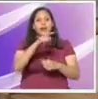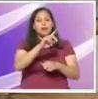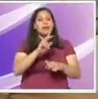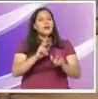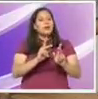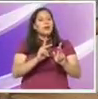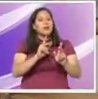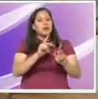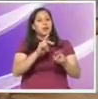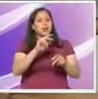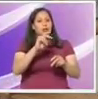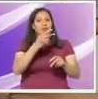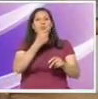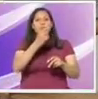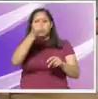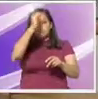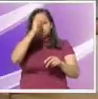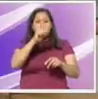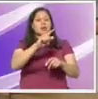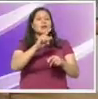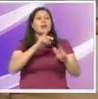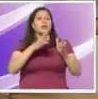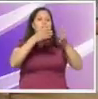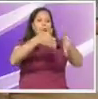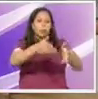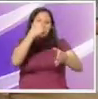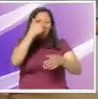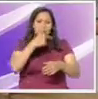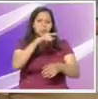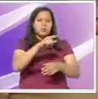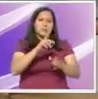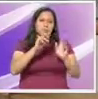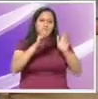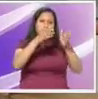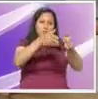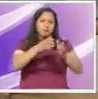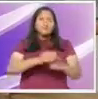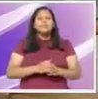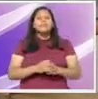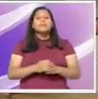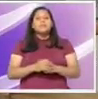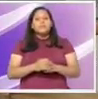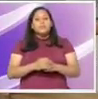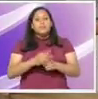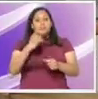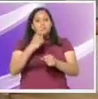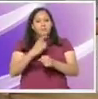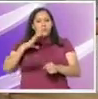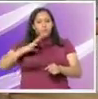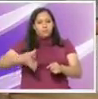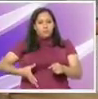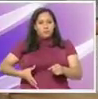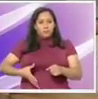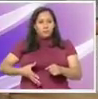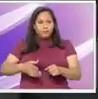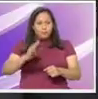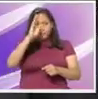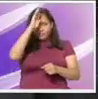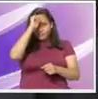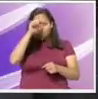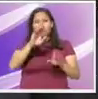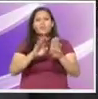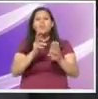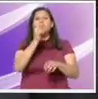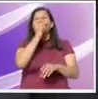su hijo, Ignacio Allende tiene que velar a su hijo esa noche. Qué fuerte. Y el otro importante también, el primer orgullo de mi nepotismo, ya te acuerdas que esa frase